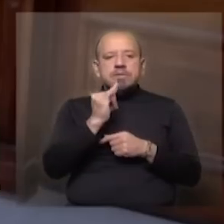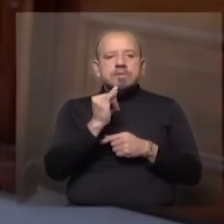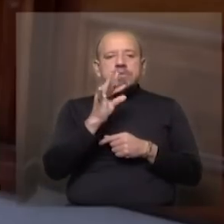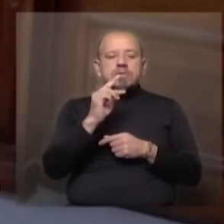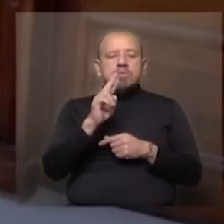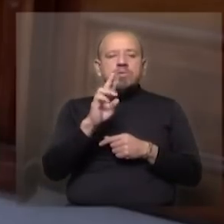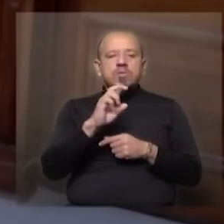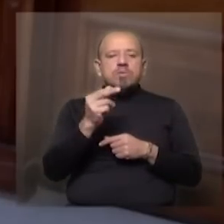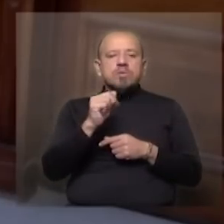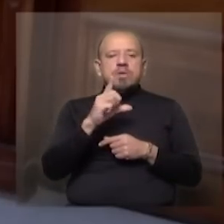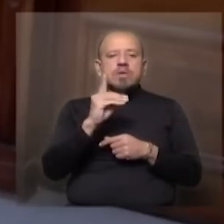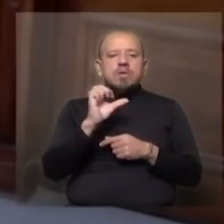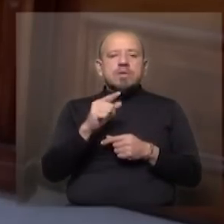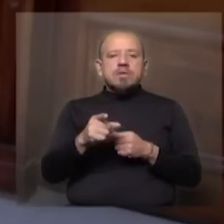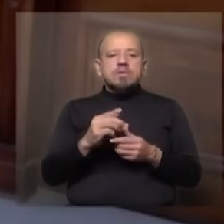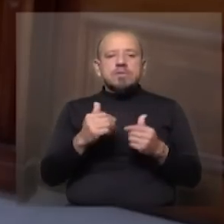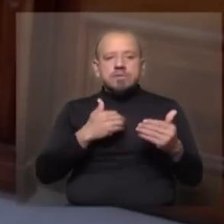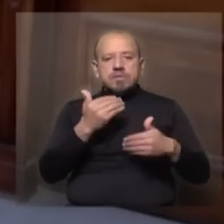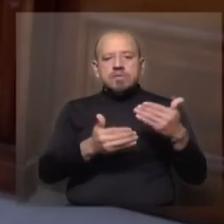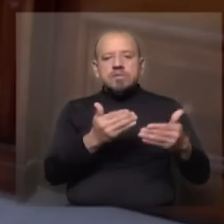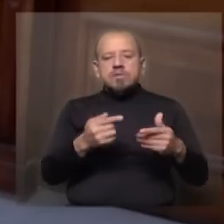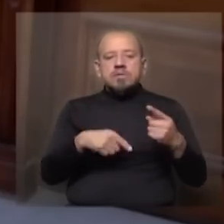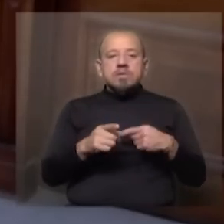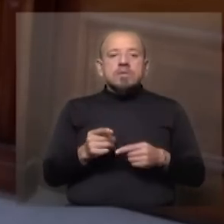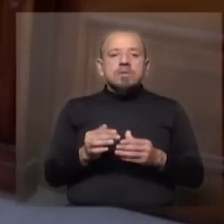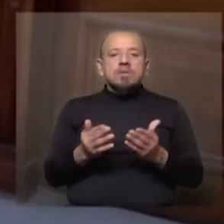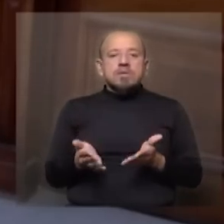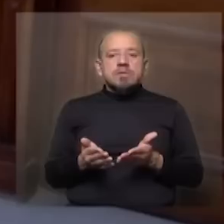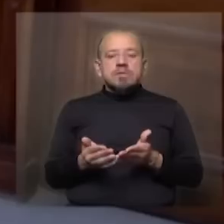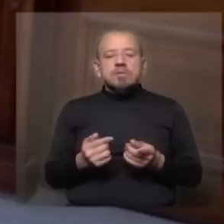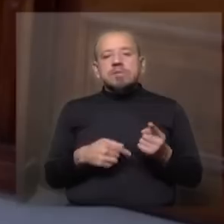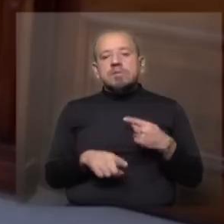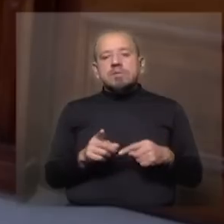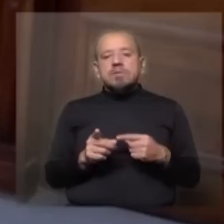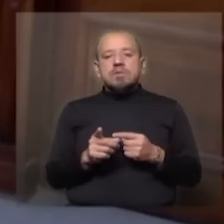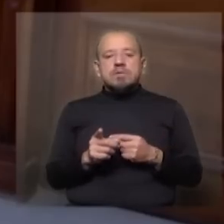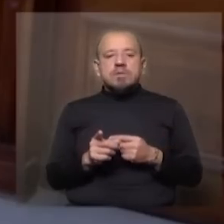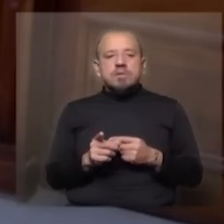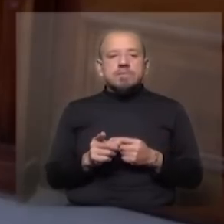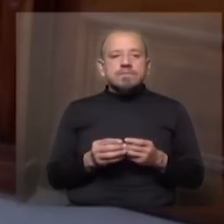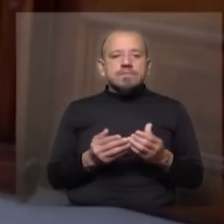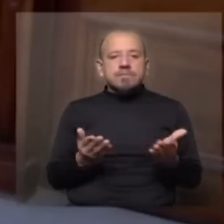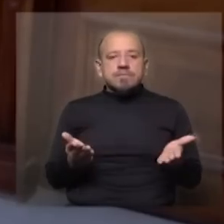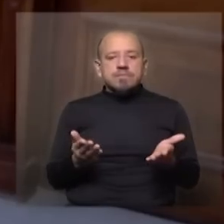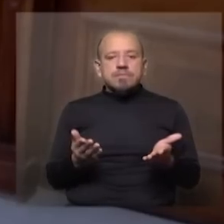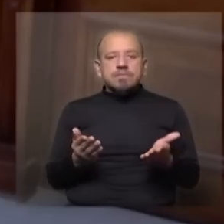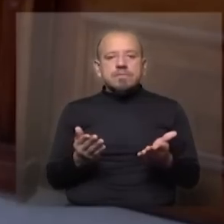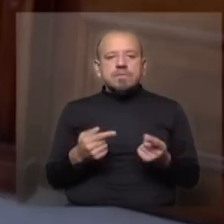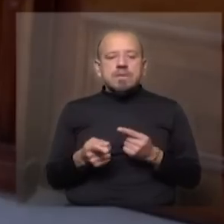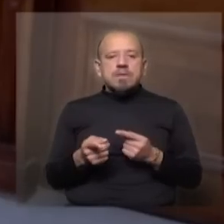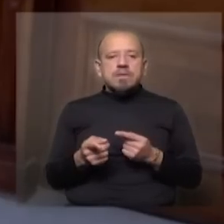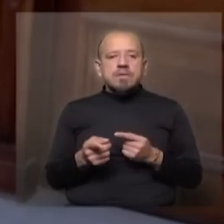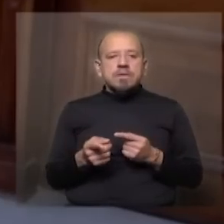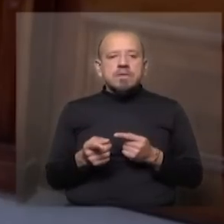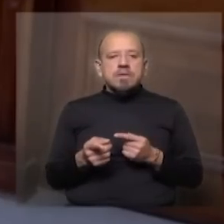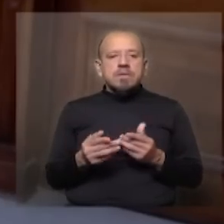estará informando acerca de los avances en ese sentido y una determinación que va a ser va a quedar determinada por